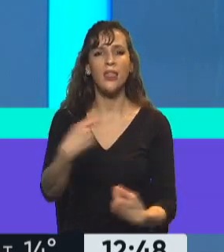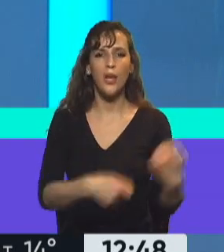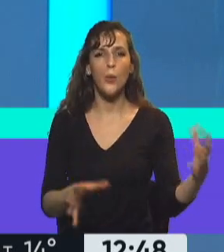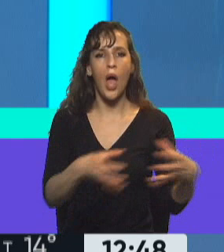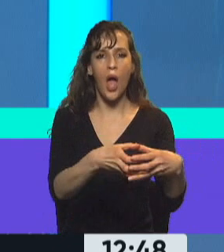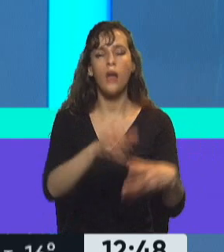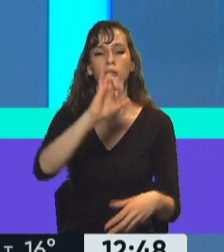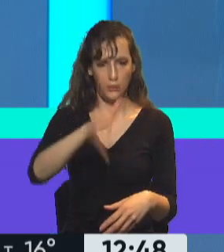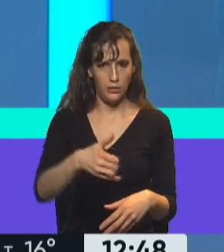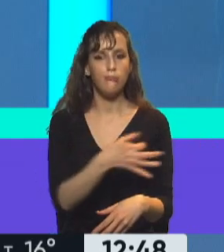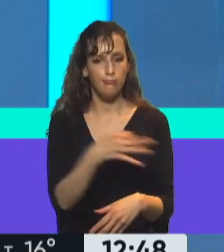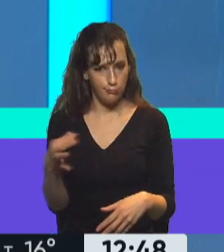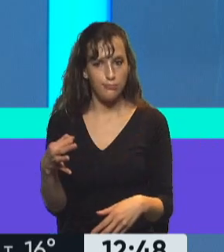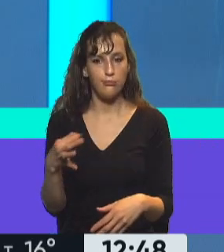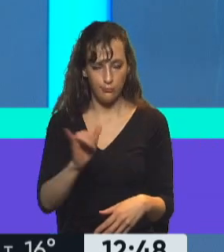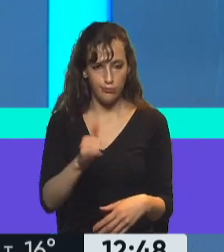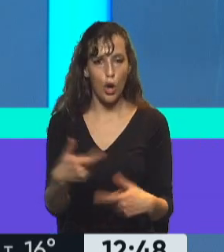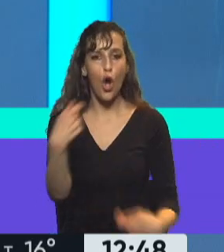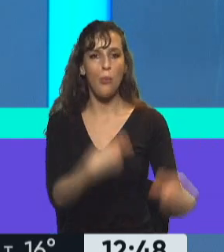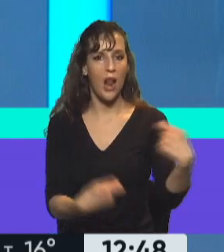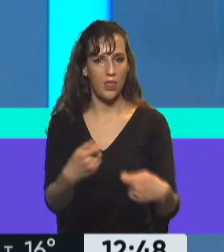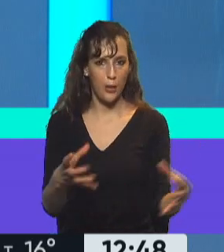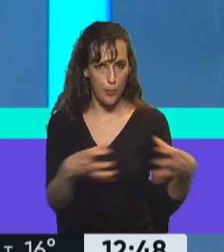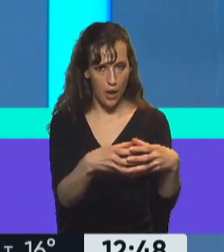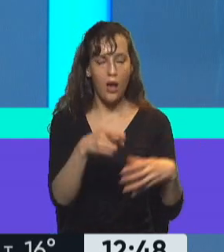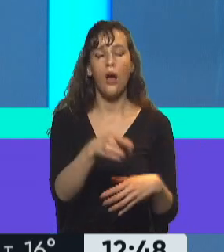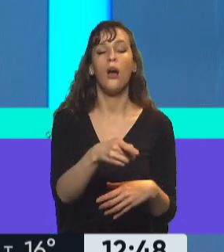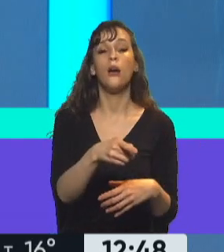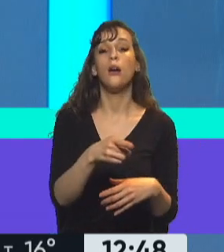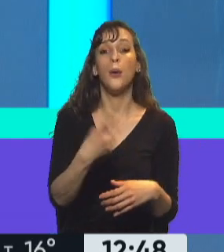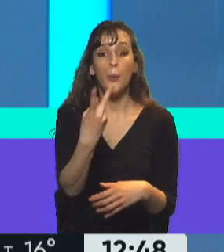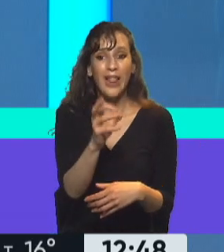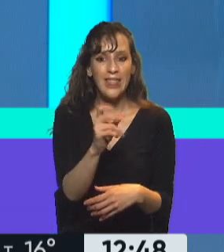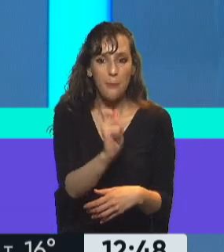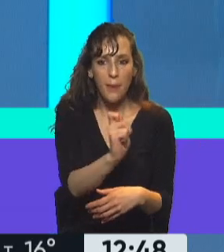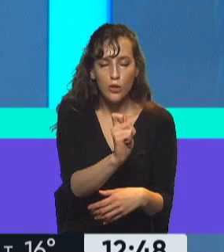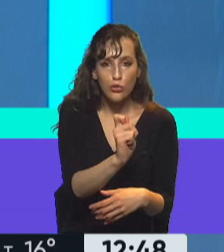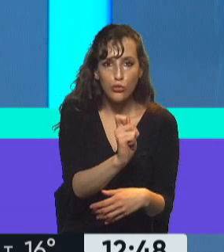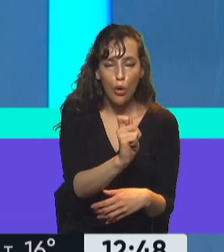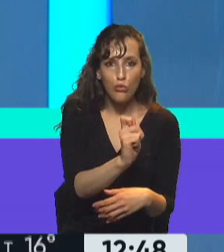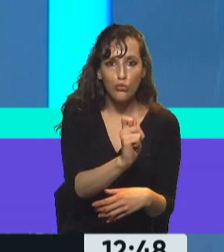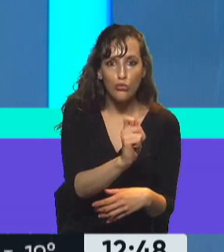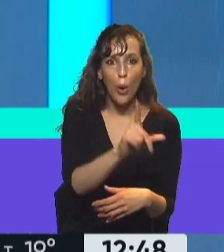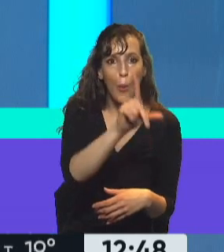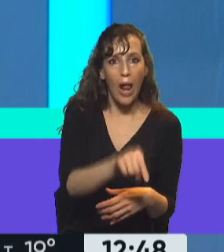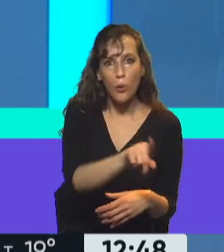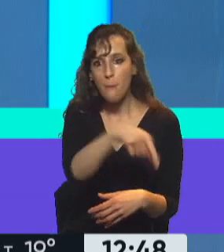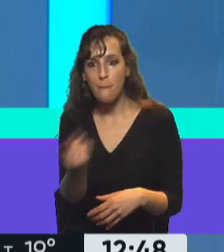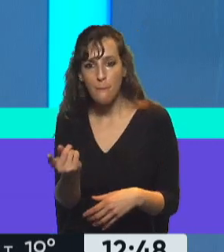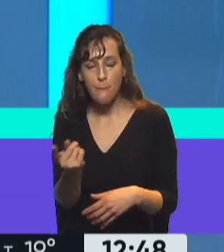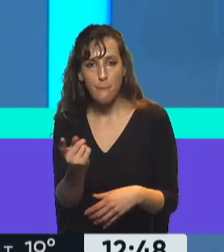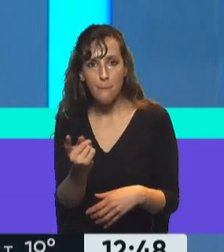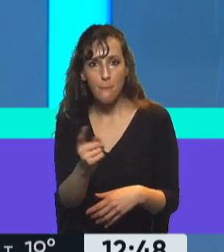es cooperativa es una marca de cambio varias meses de mano es 20 pesos más barata de la leche